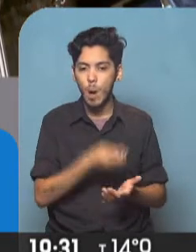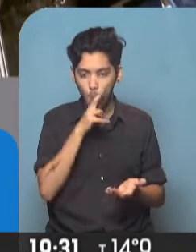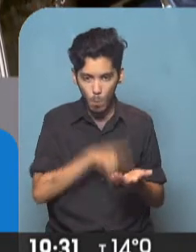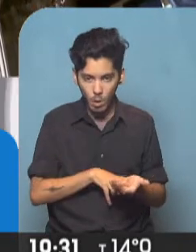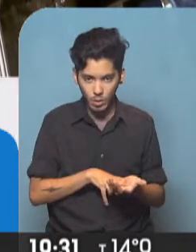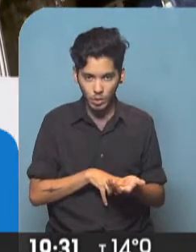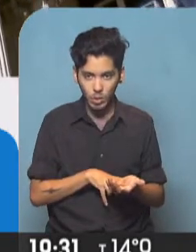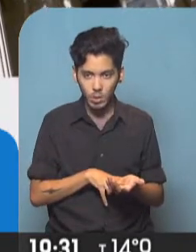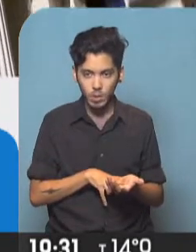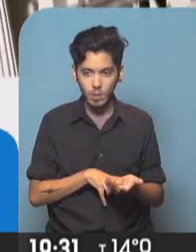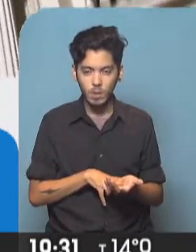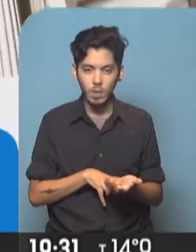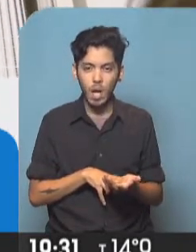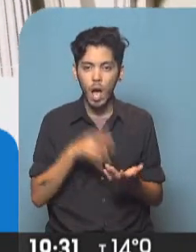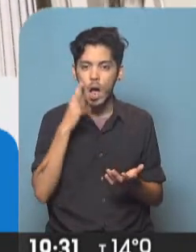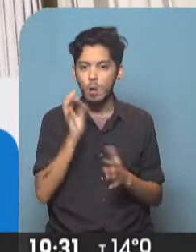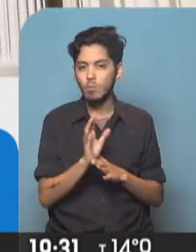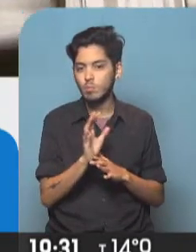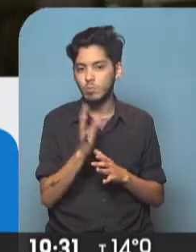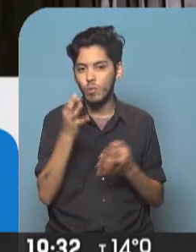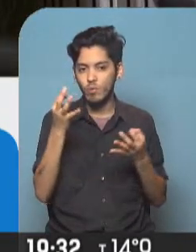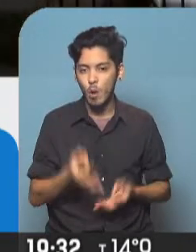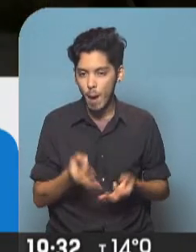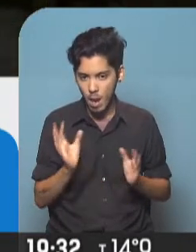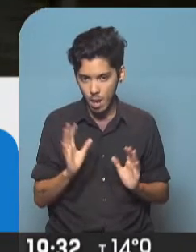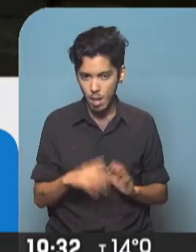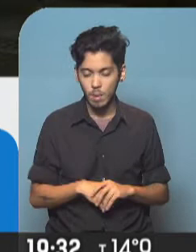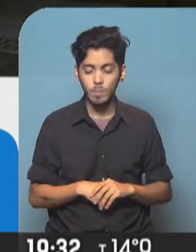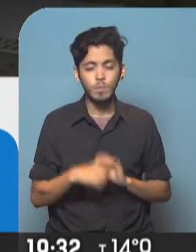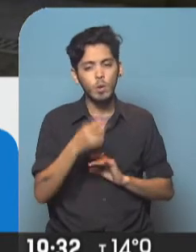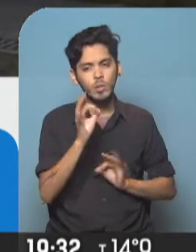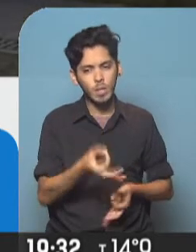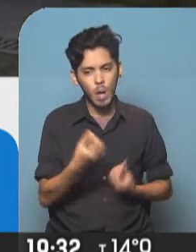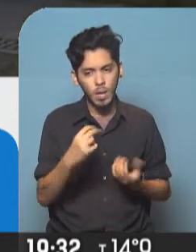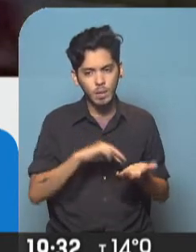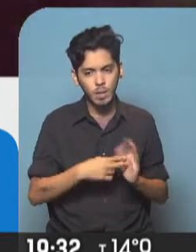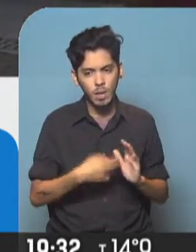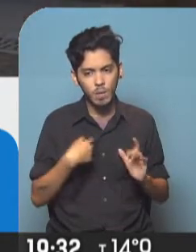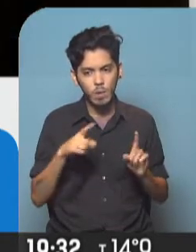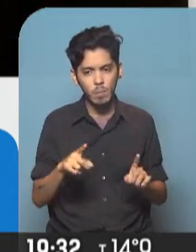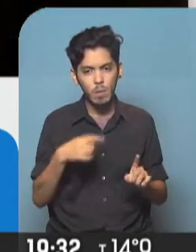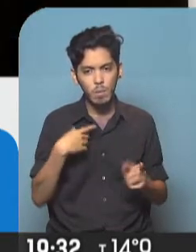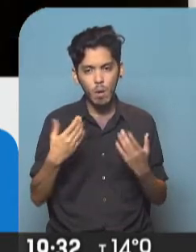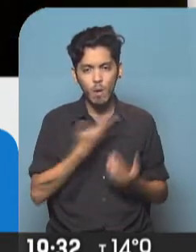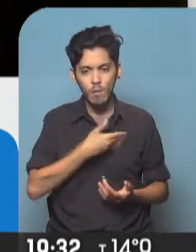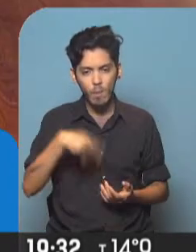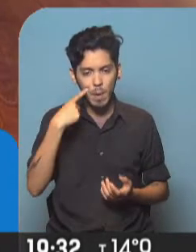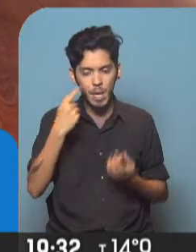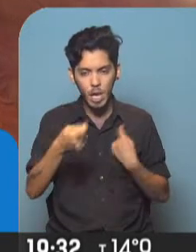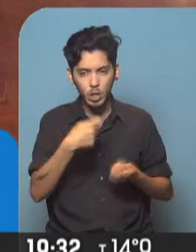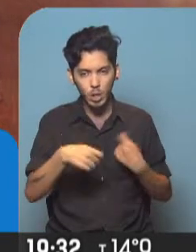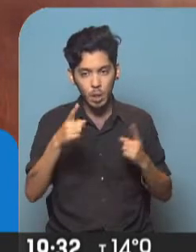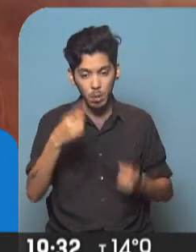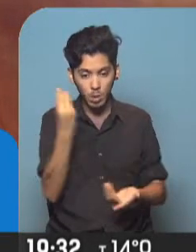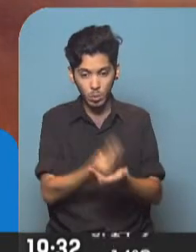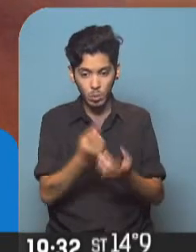impuestos a lo que sería una economía más formal. Usted sabe lo que es la negociación con el Fondo Monetario Internacional y también ha protagonizado lo que